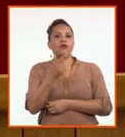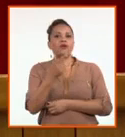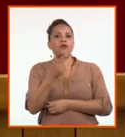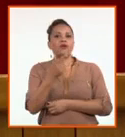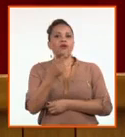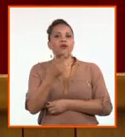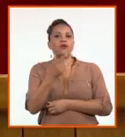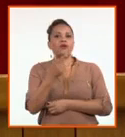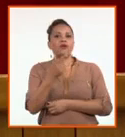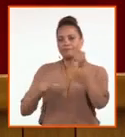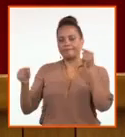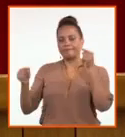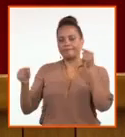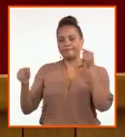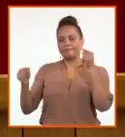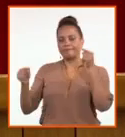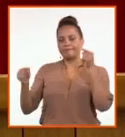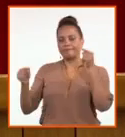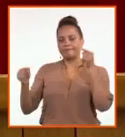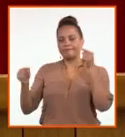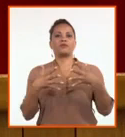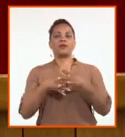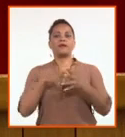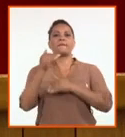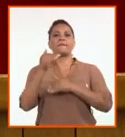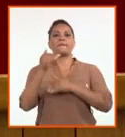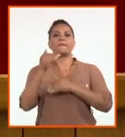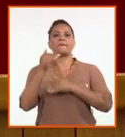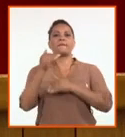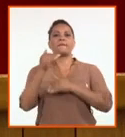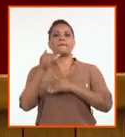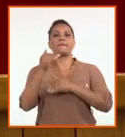estudiantiles, particularmente en lo relacionado con el proceso eleccionario